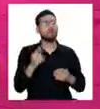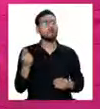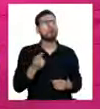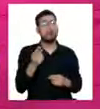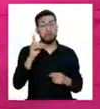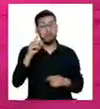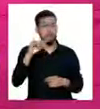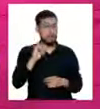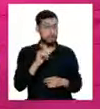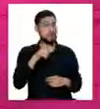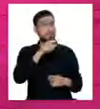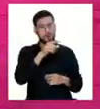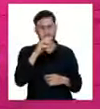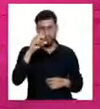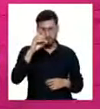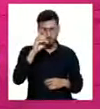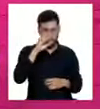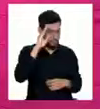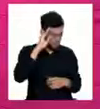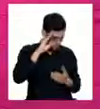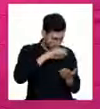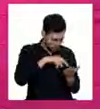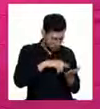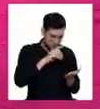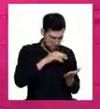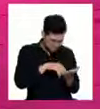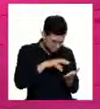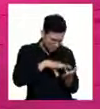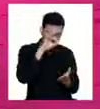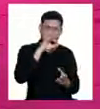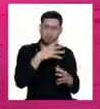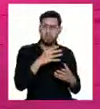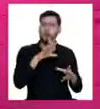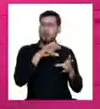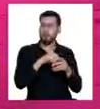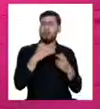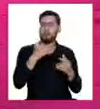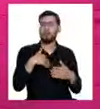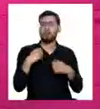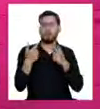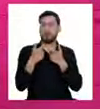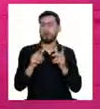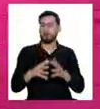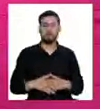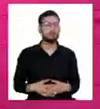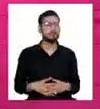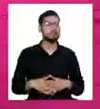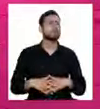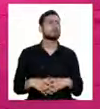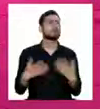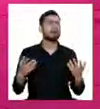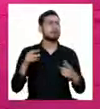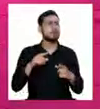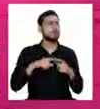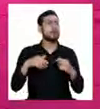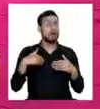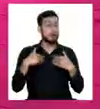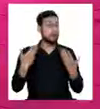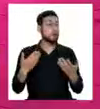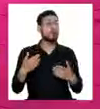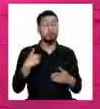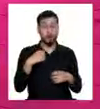solamente das tu DNI, el policía va, verifica los datos, verifica la identidad y puedes manejar libremente, ¿no? Entonces, son mecanismos que